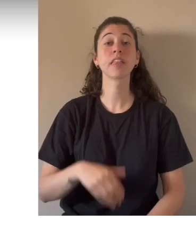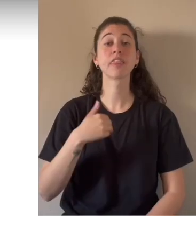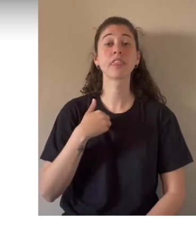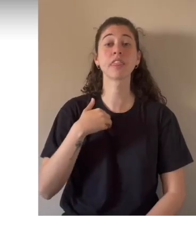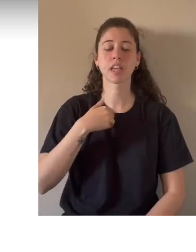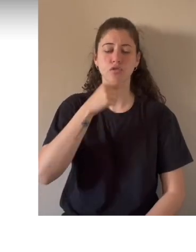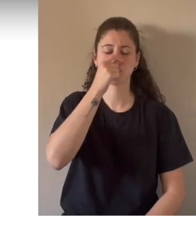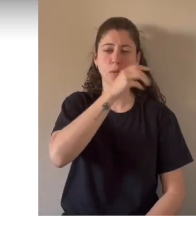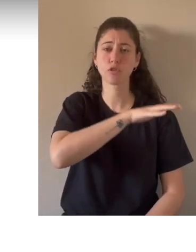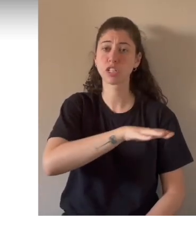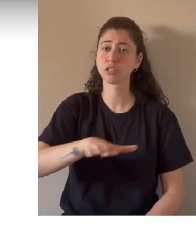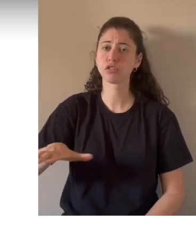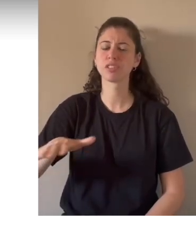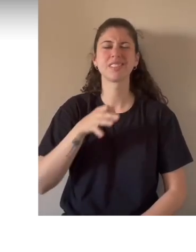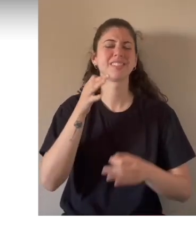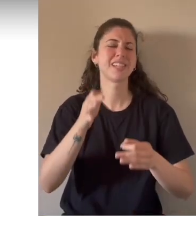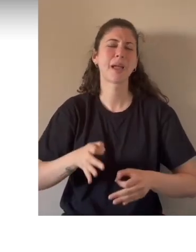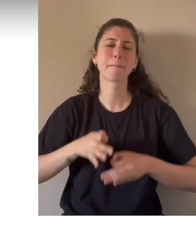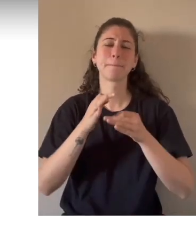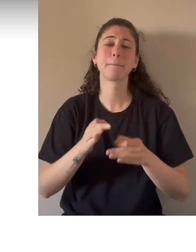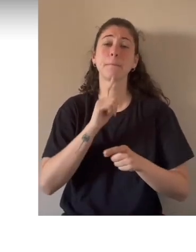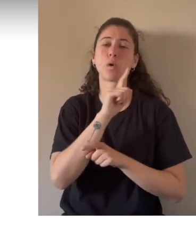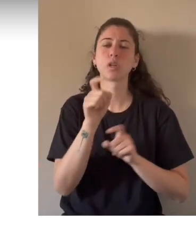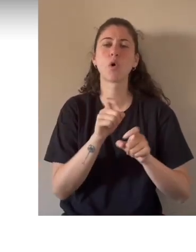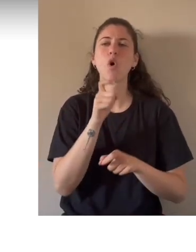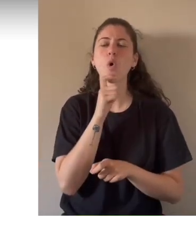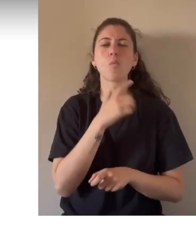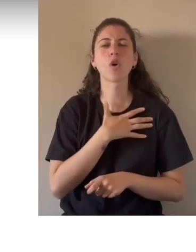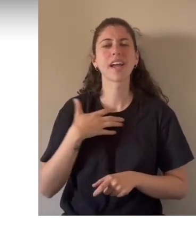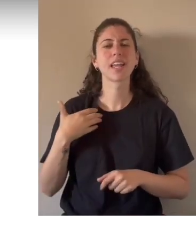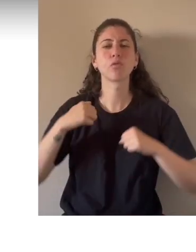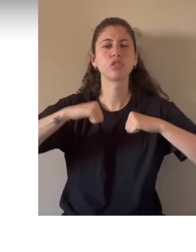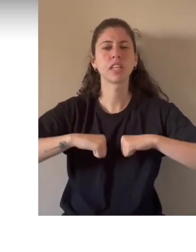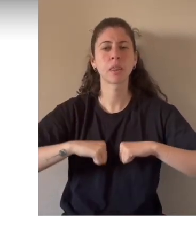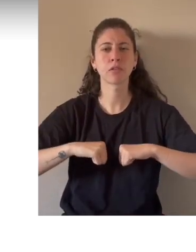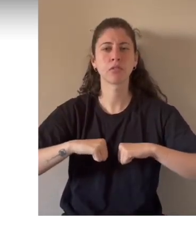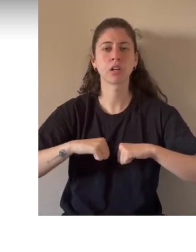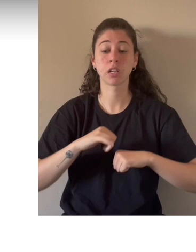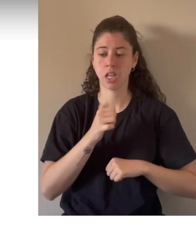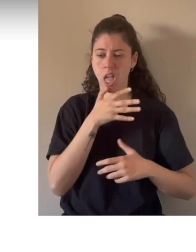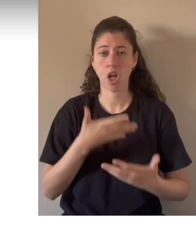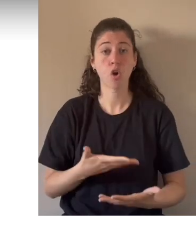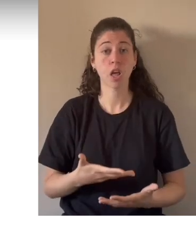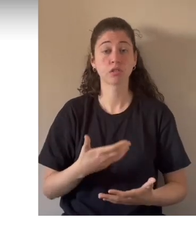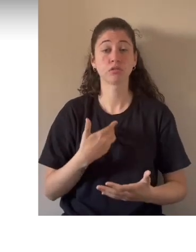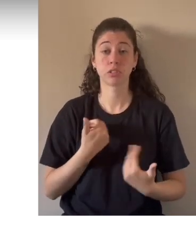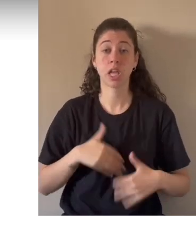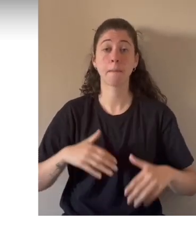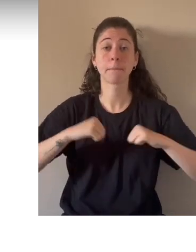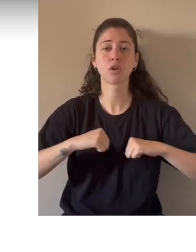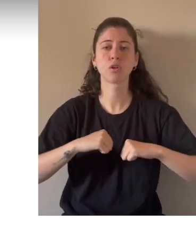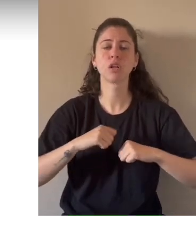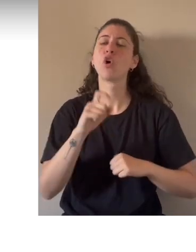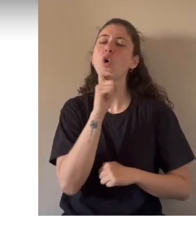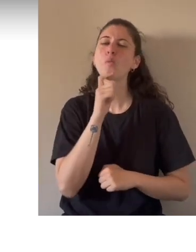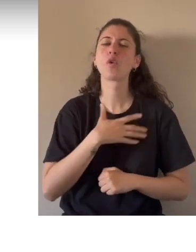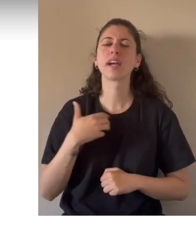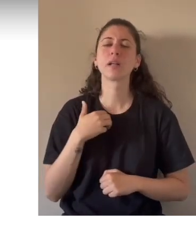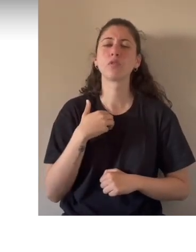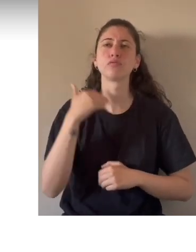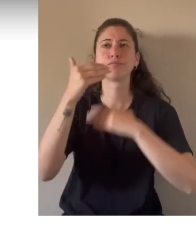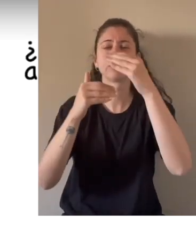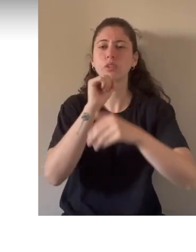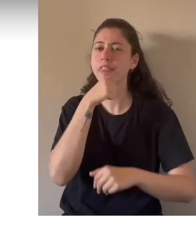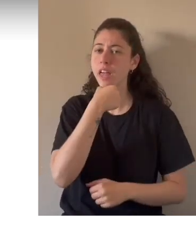Desde niños, siempre nos preguntamos cómo queremos ser de mayores. Y ahora que somos mayores, ¿por qué no nos